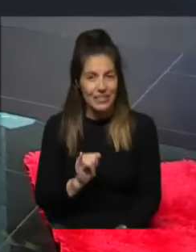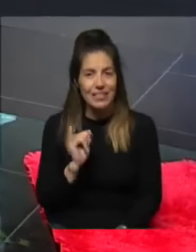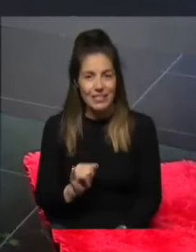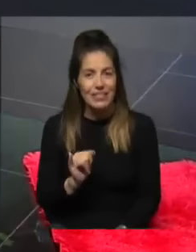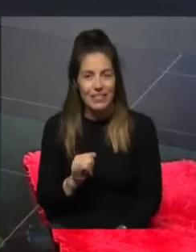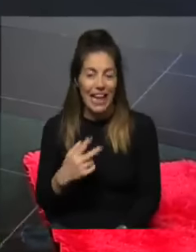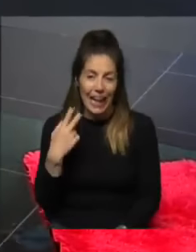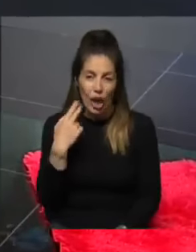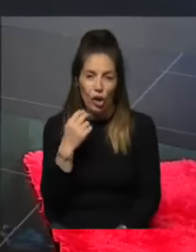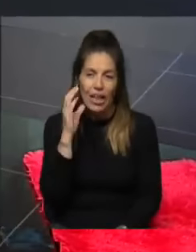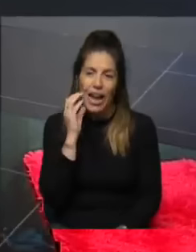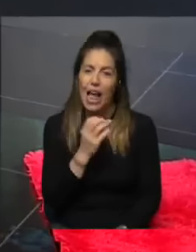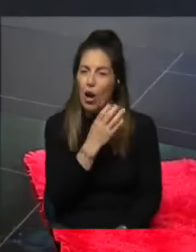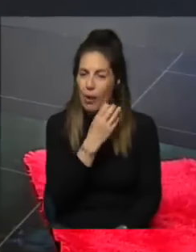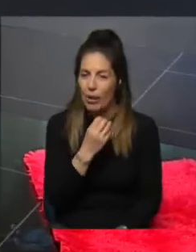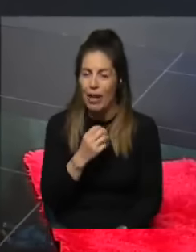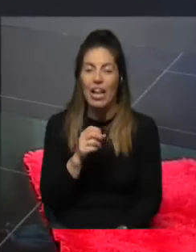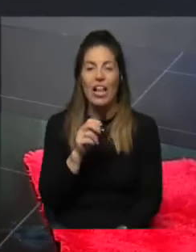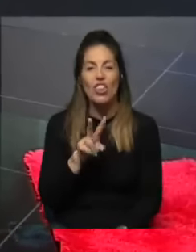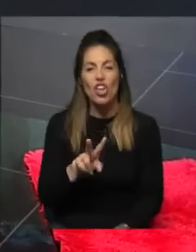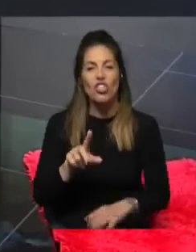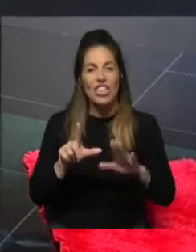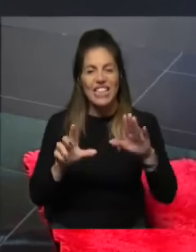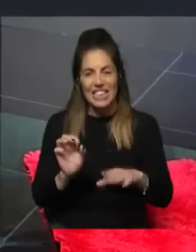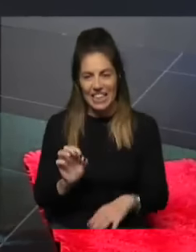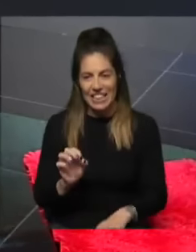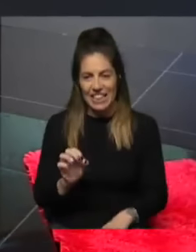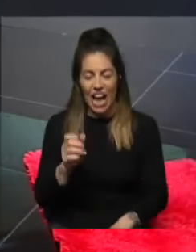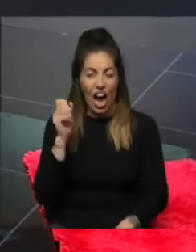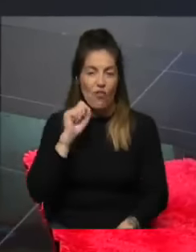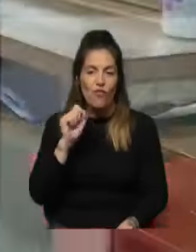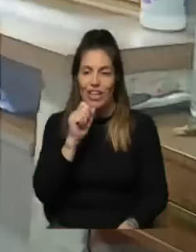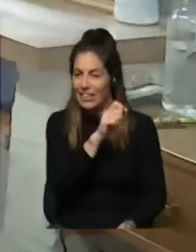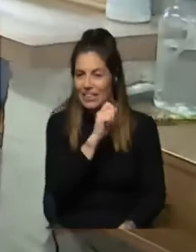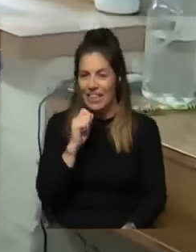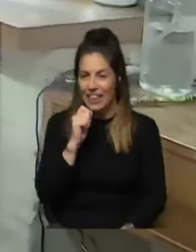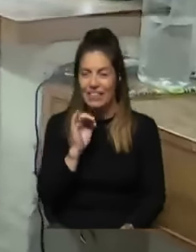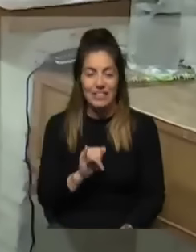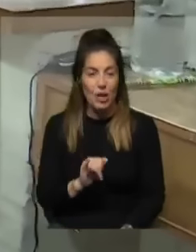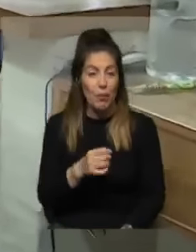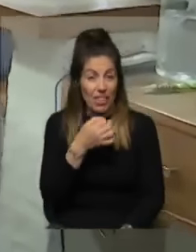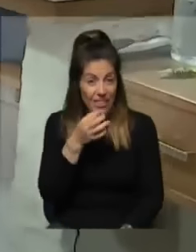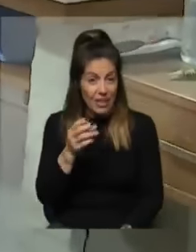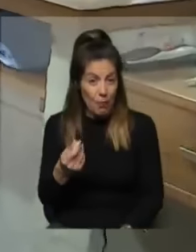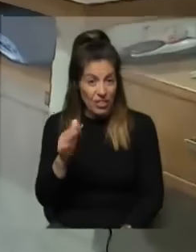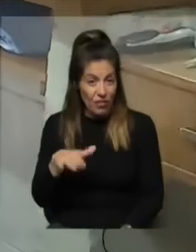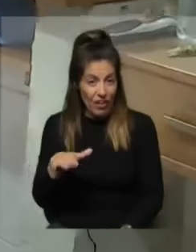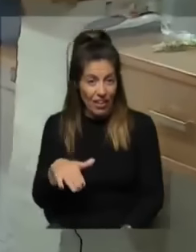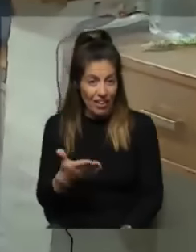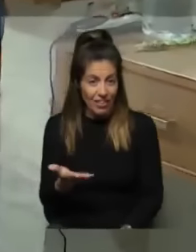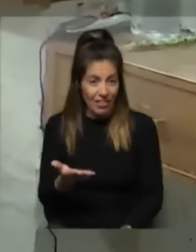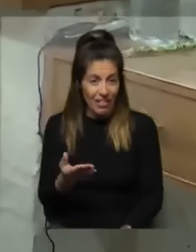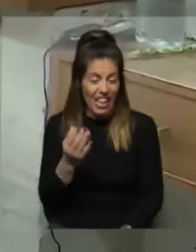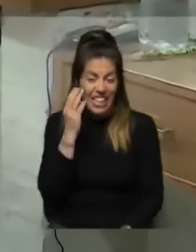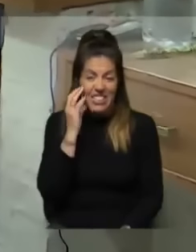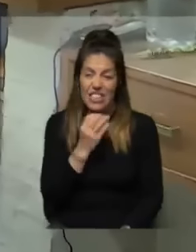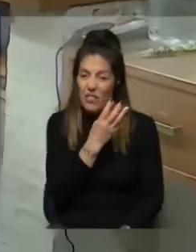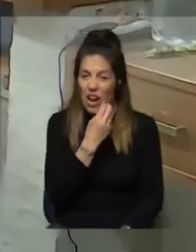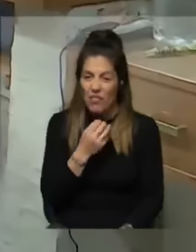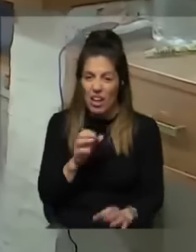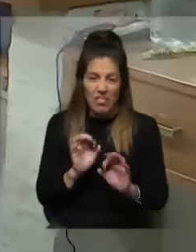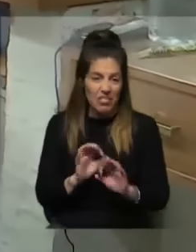Recortar es muy la barba barato. La afeitada, 270, sí. Es muy barato. Claro, es muy barato, Tano, me están diciendo. Claro, si la barba no tiene ciencia. Pasás la máquina,